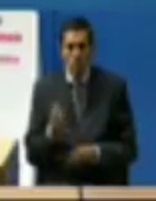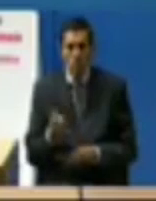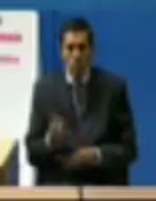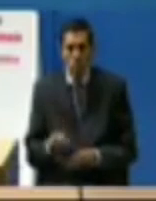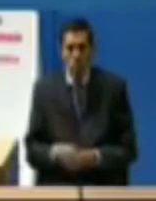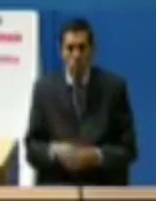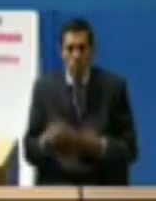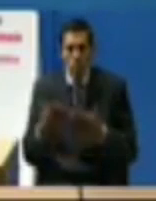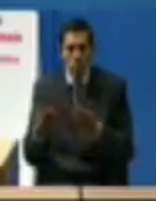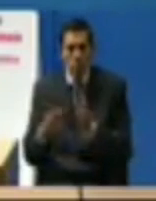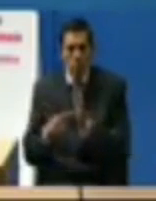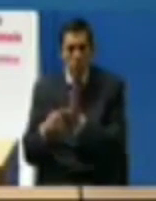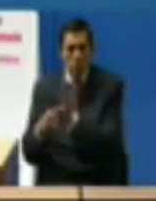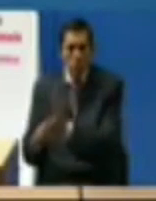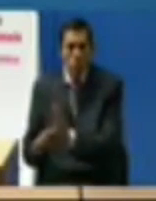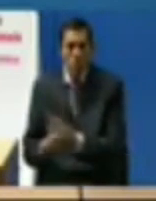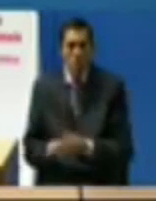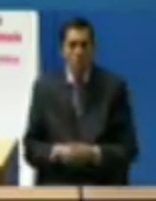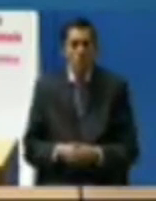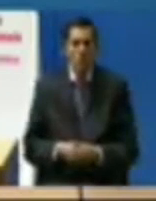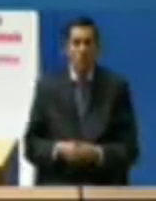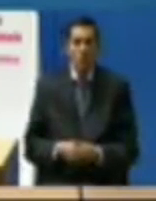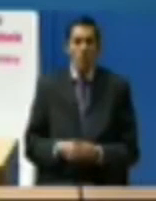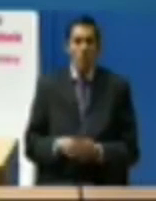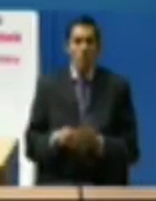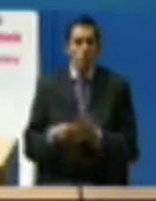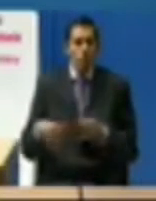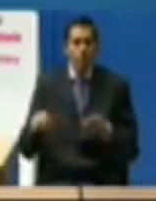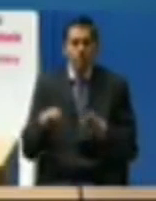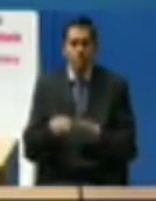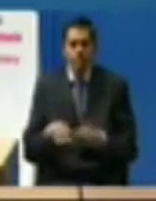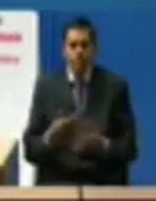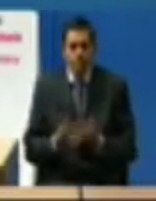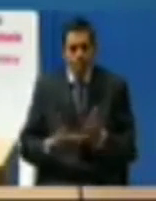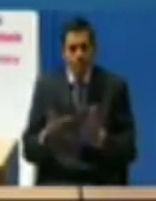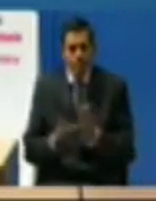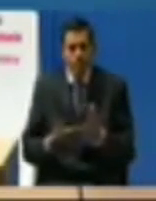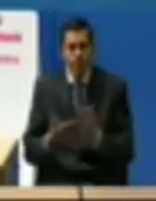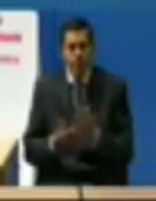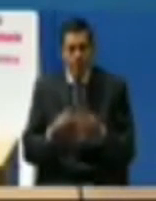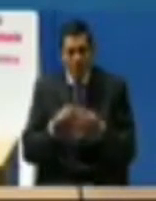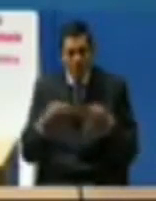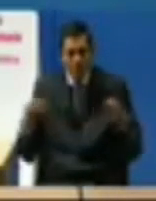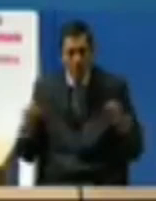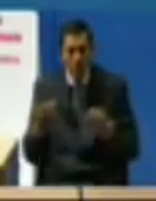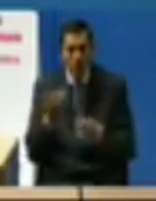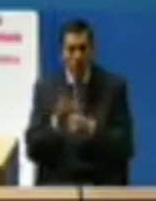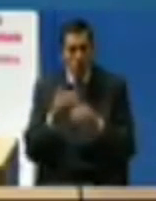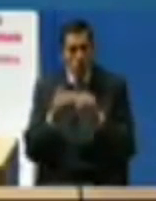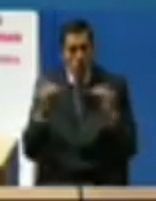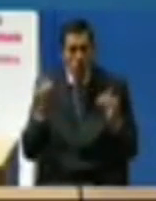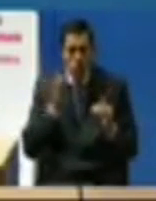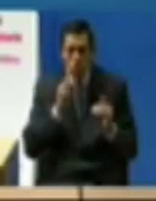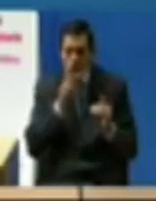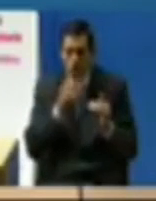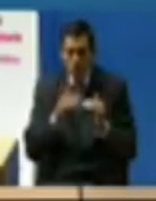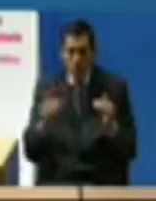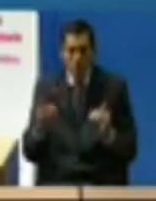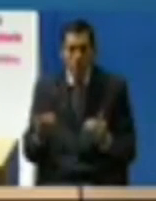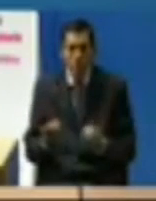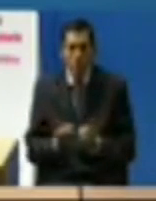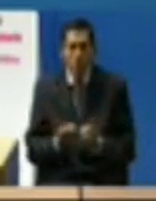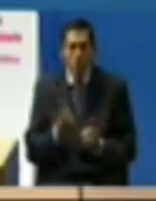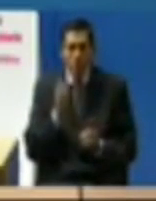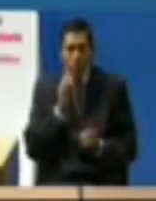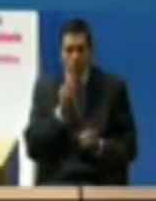de presentar constituye una importantísima herramienta en la promoción de la igualdad de género, da visibilidad a la situación de mujeres y